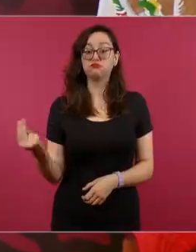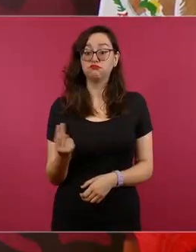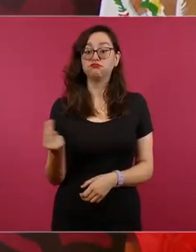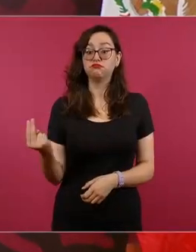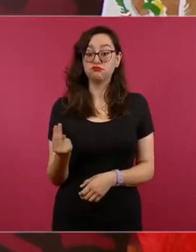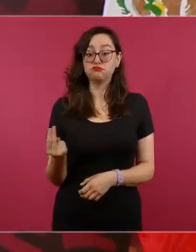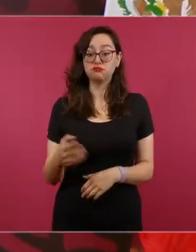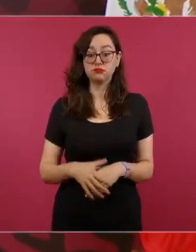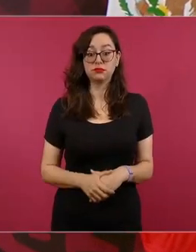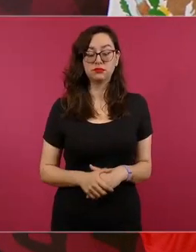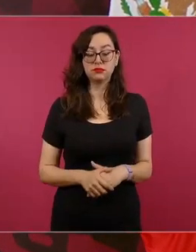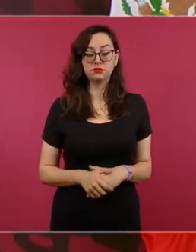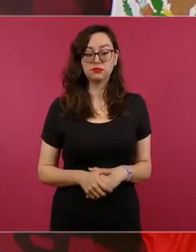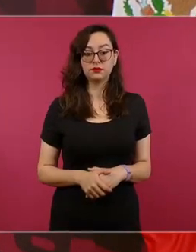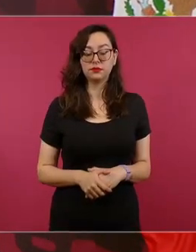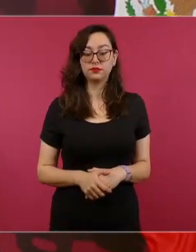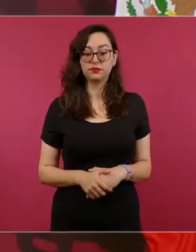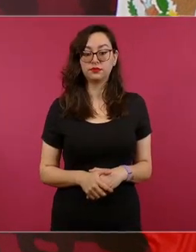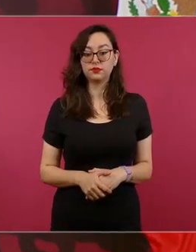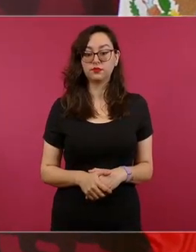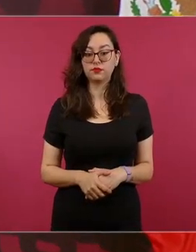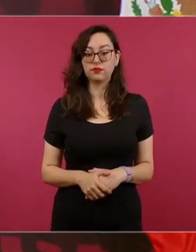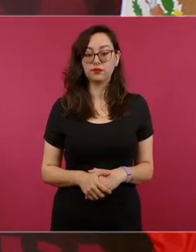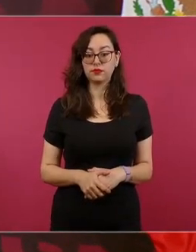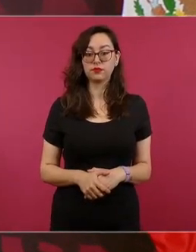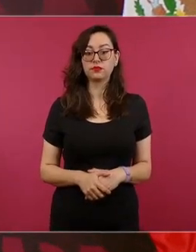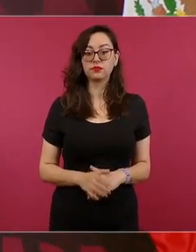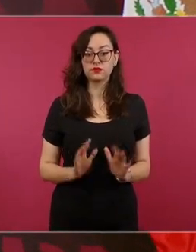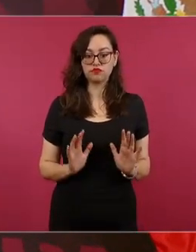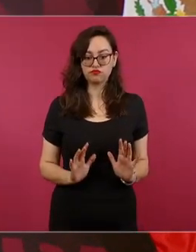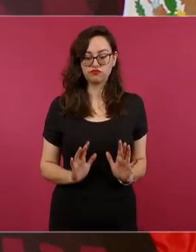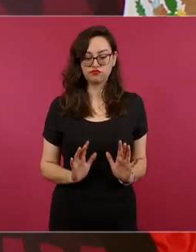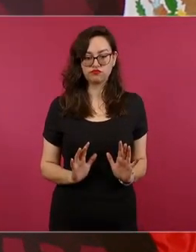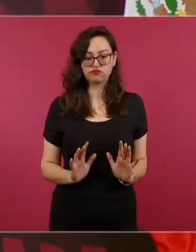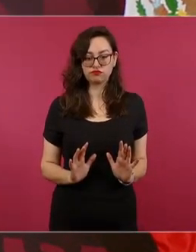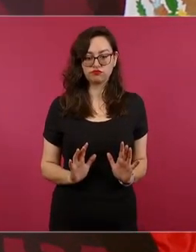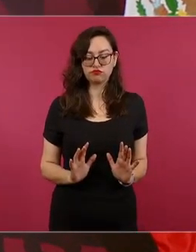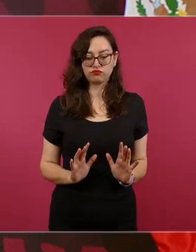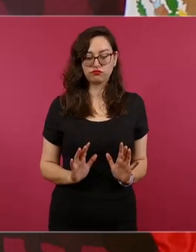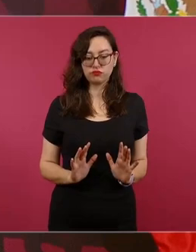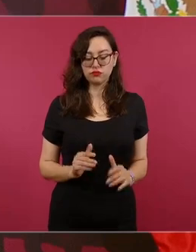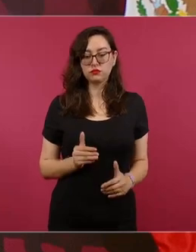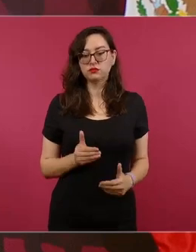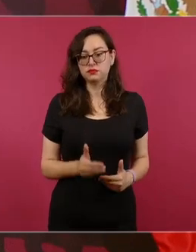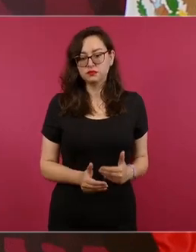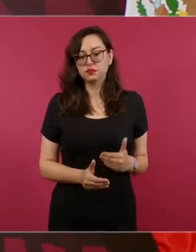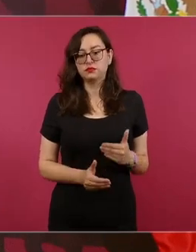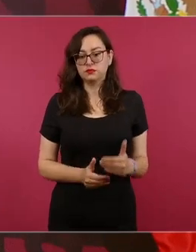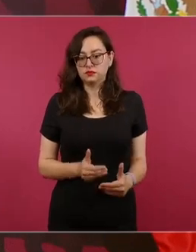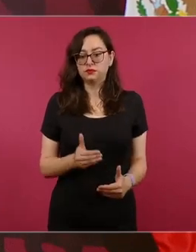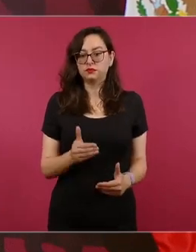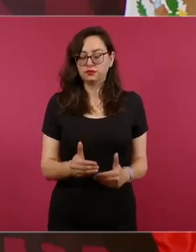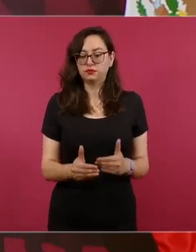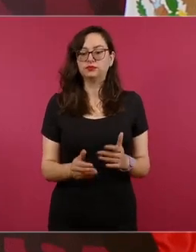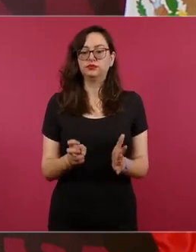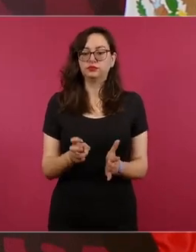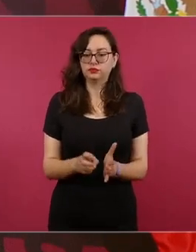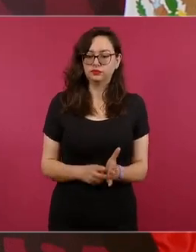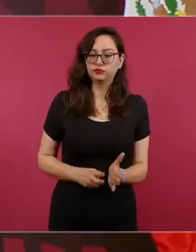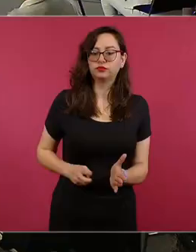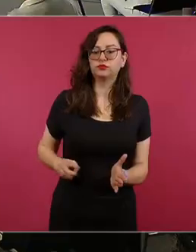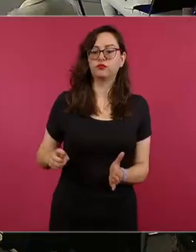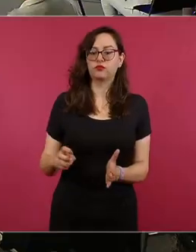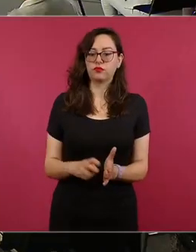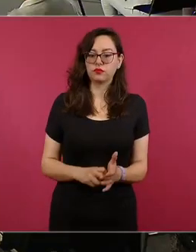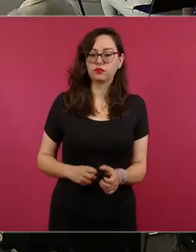Entonces, ya vamos a ver si cuando